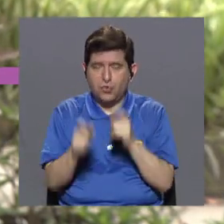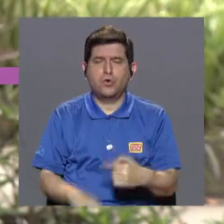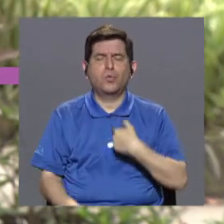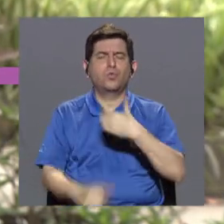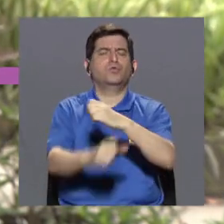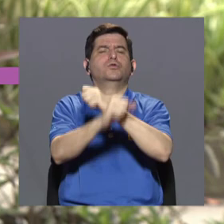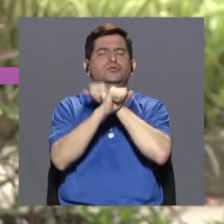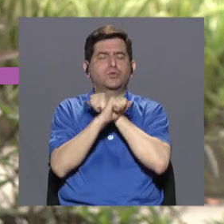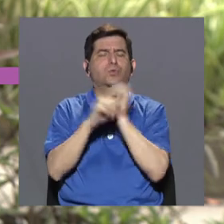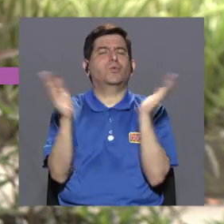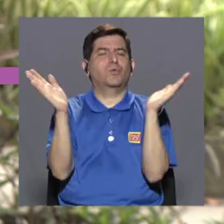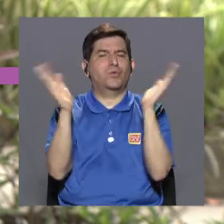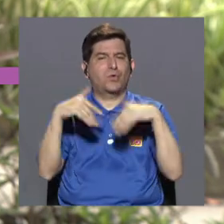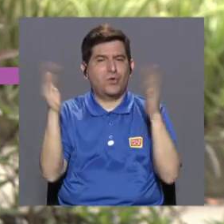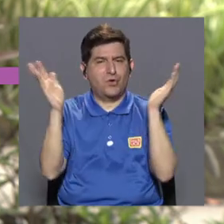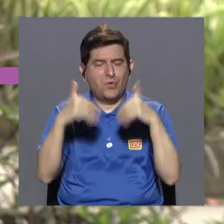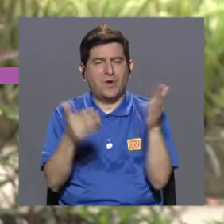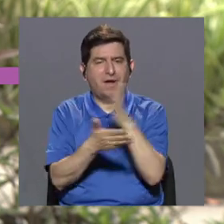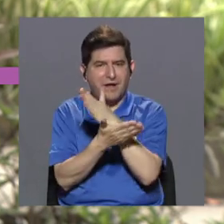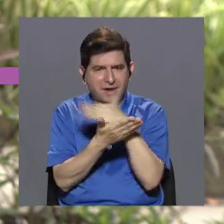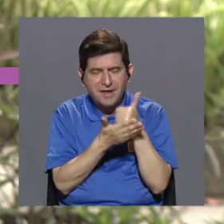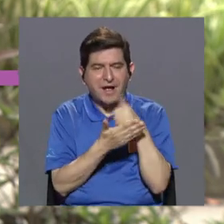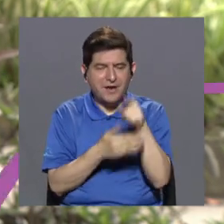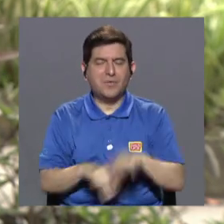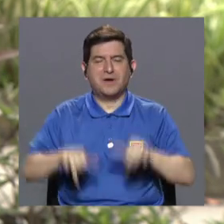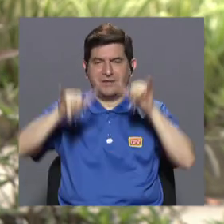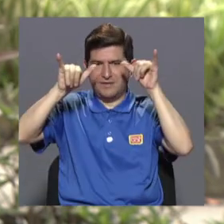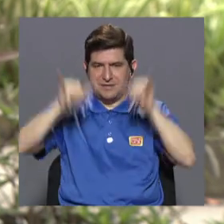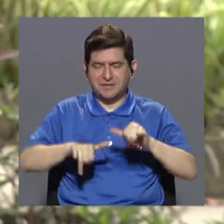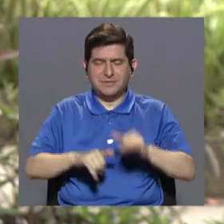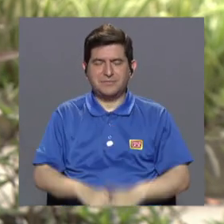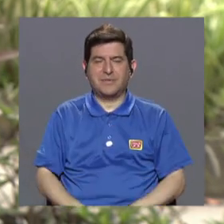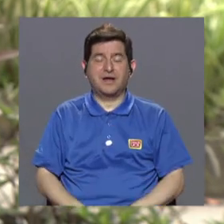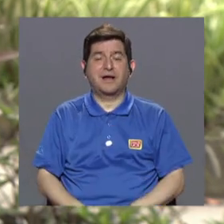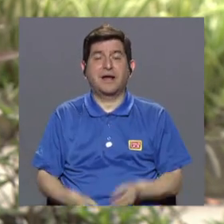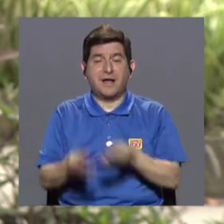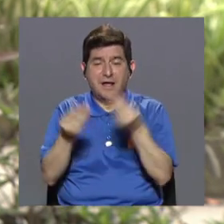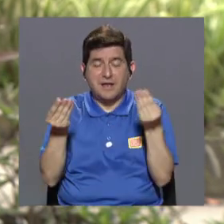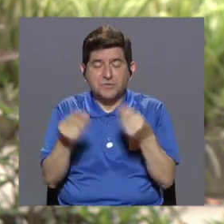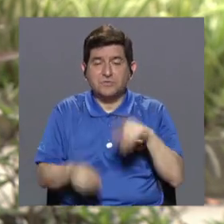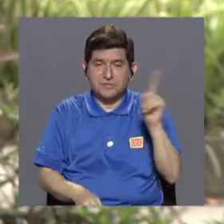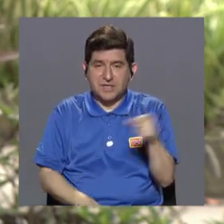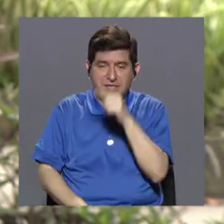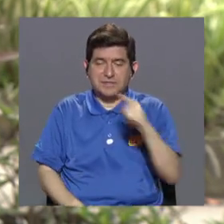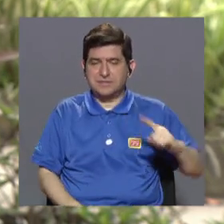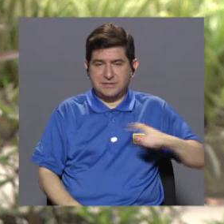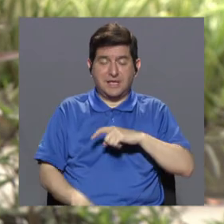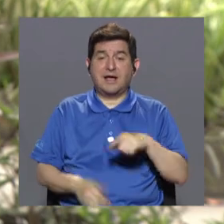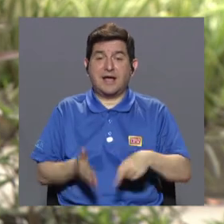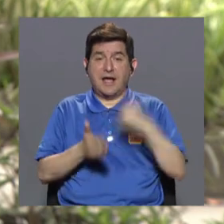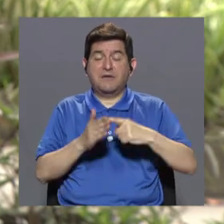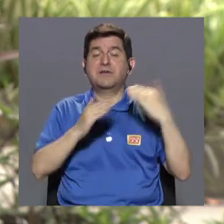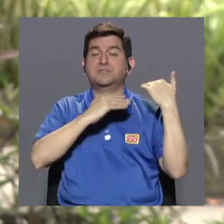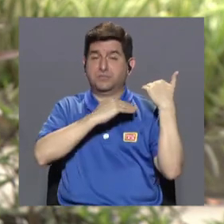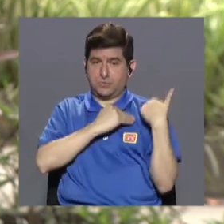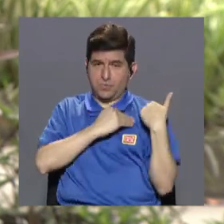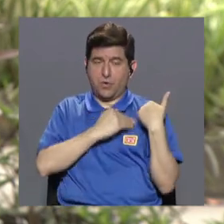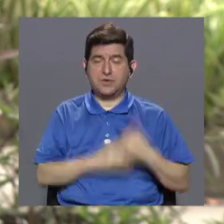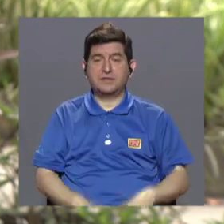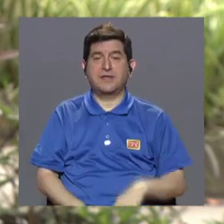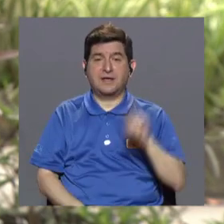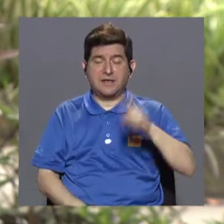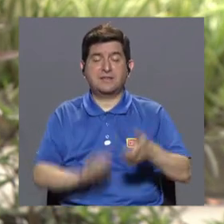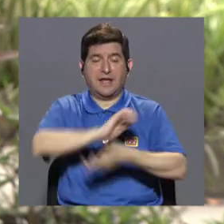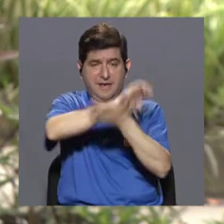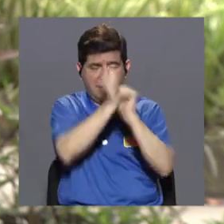hay alguno que esté sobreviviendo al desparasitante, porque a veces también son resistentes y tal vez tenemos que hacer cambio de desparasitante